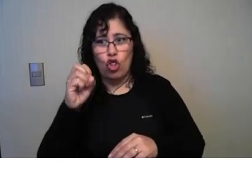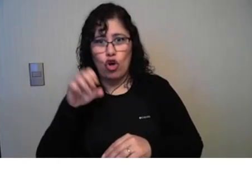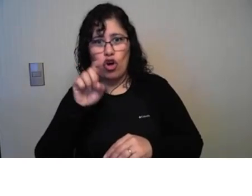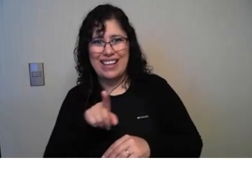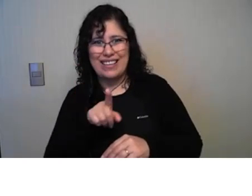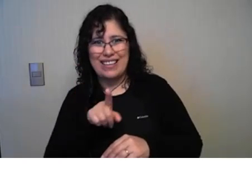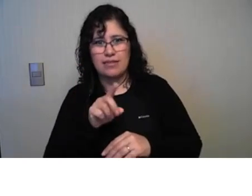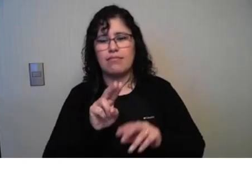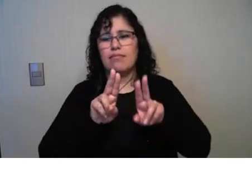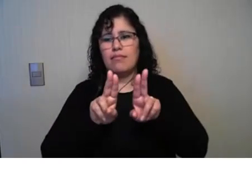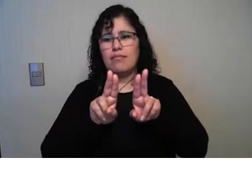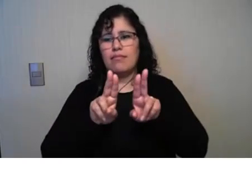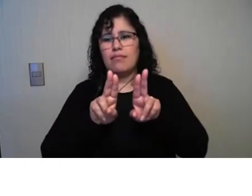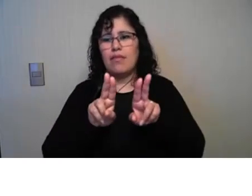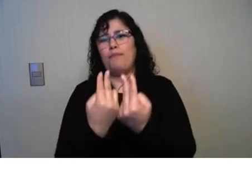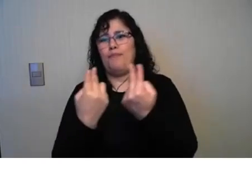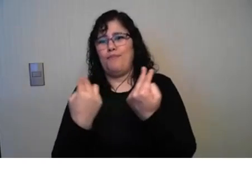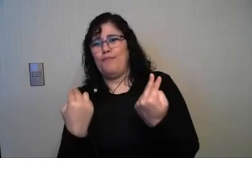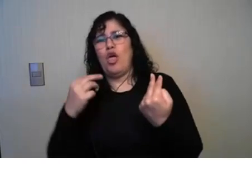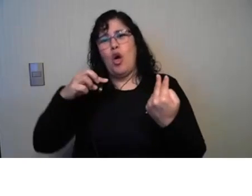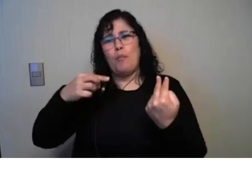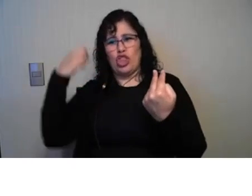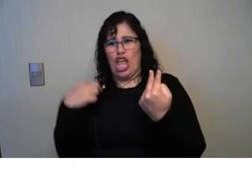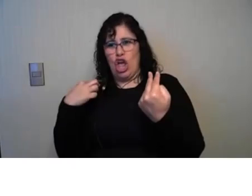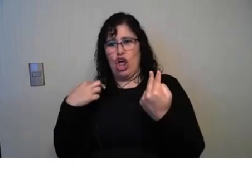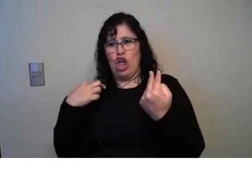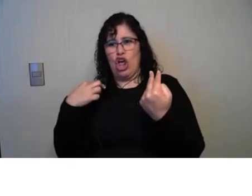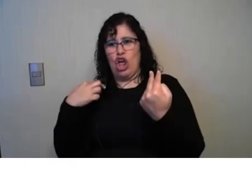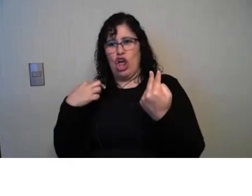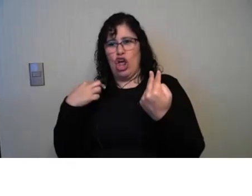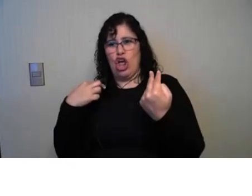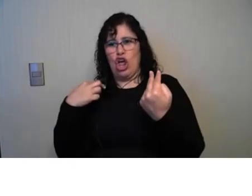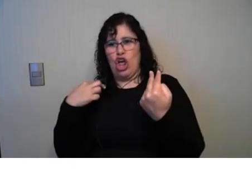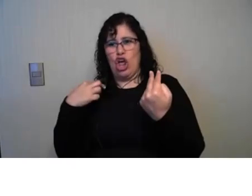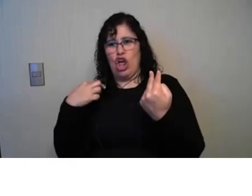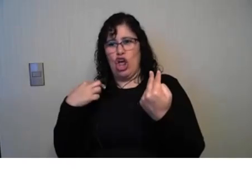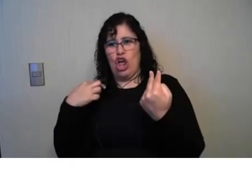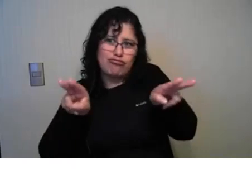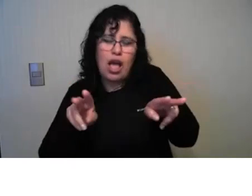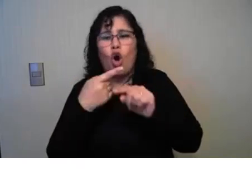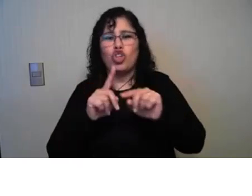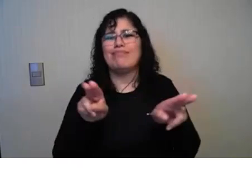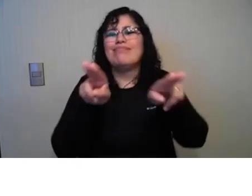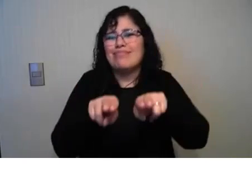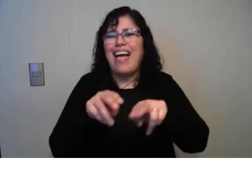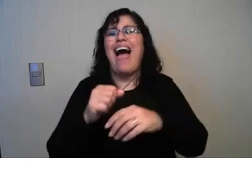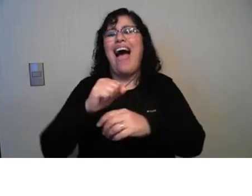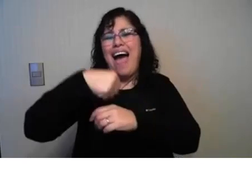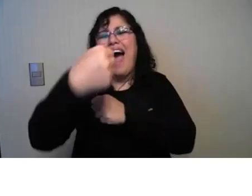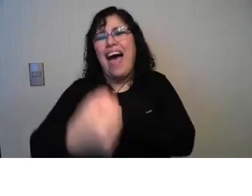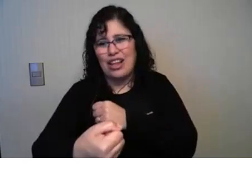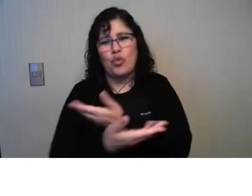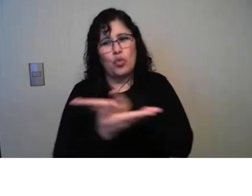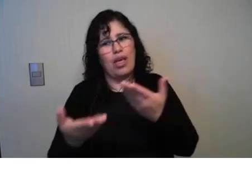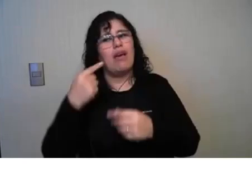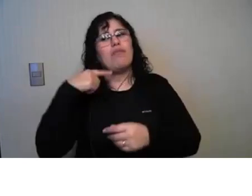posterior, un cordón lateral y un cordón anterior, ¿ya? Eso es importante clasificarlo porque